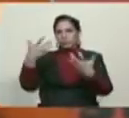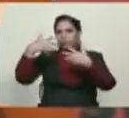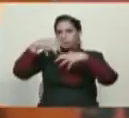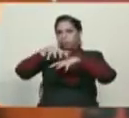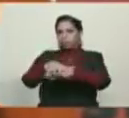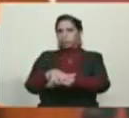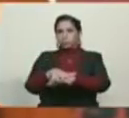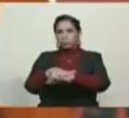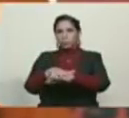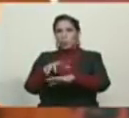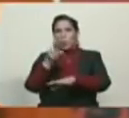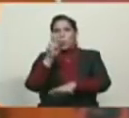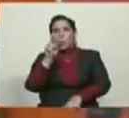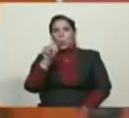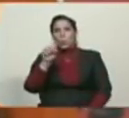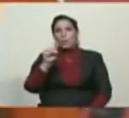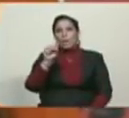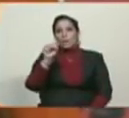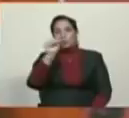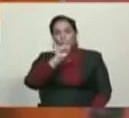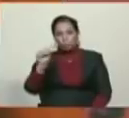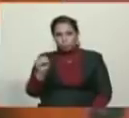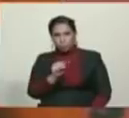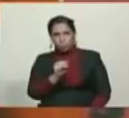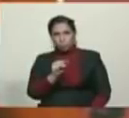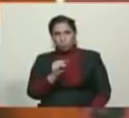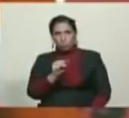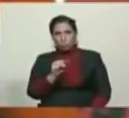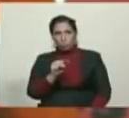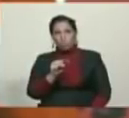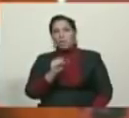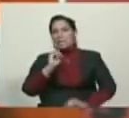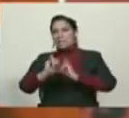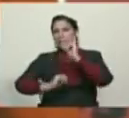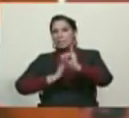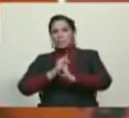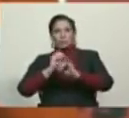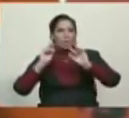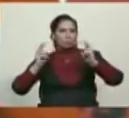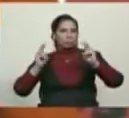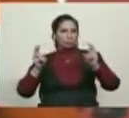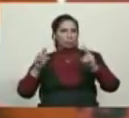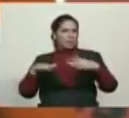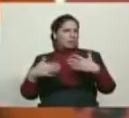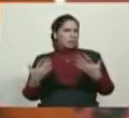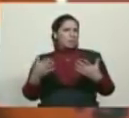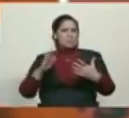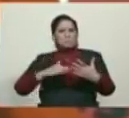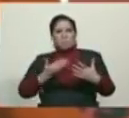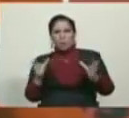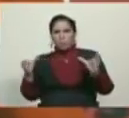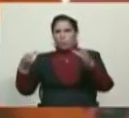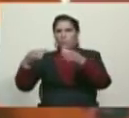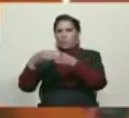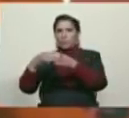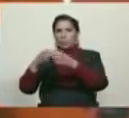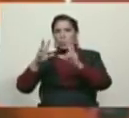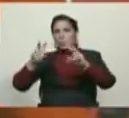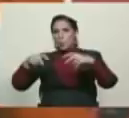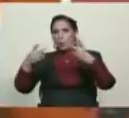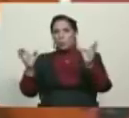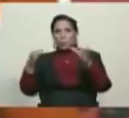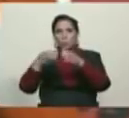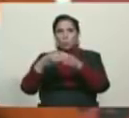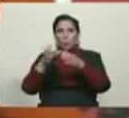paralelamente a UNASUR. También, desde el punto de vista internacional, ¿qué impacto cree que podría tener la conformación de un grupo, de una